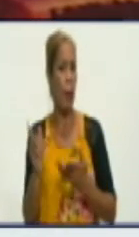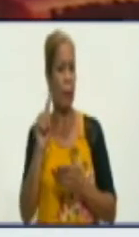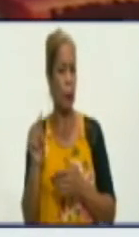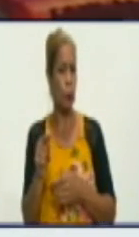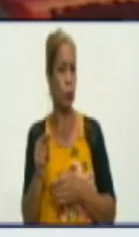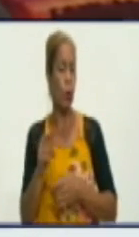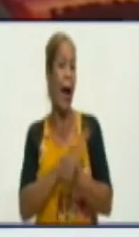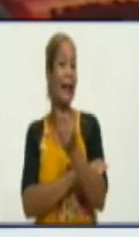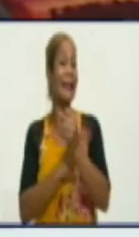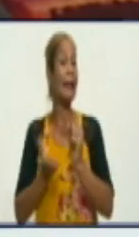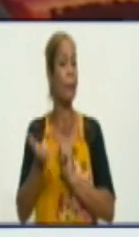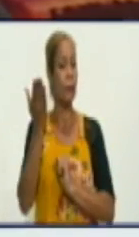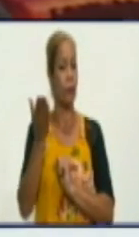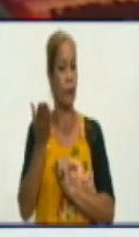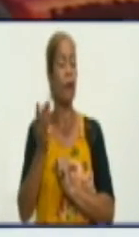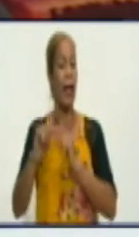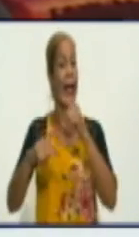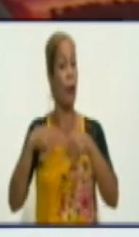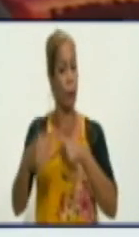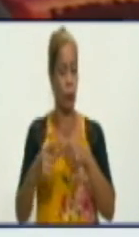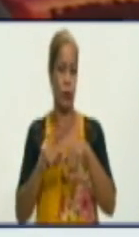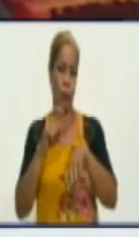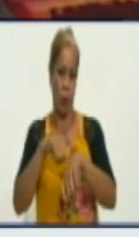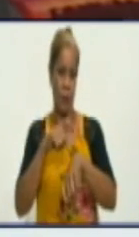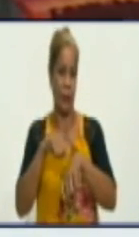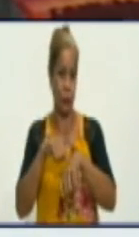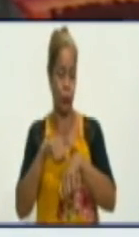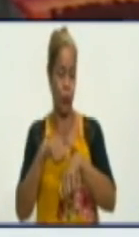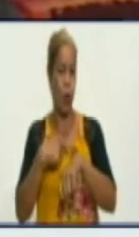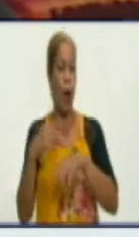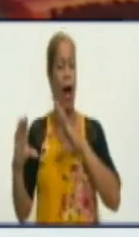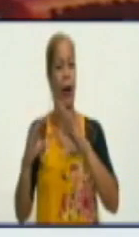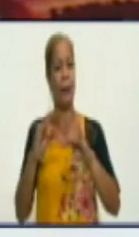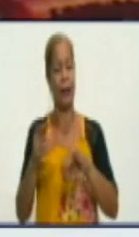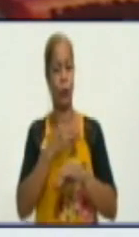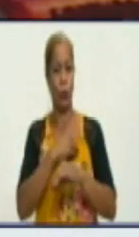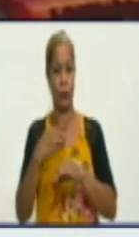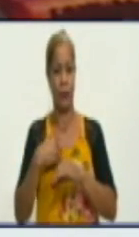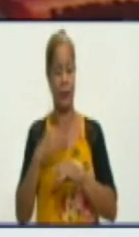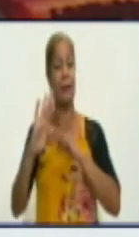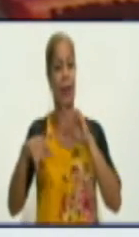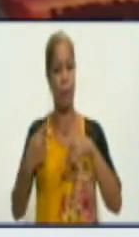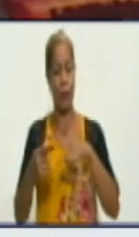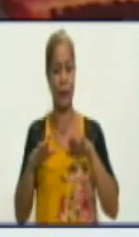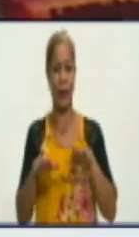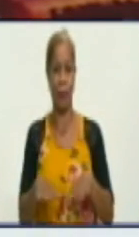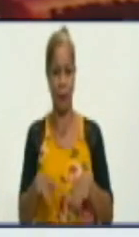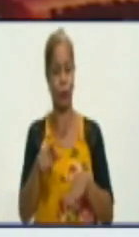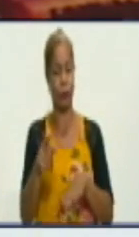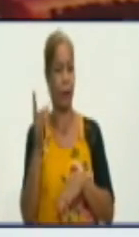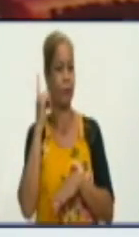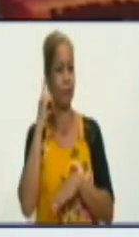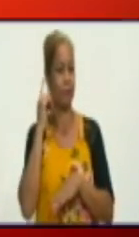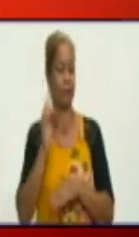estaremos conversando en los próximos minutos con mi próximo invitado, pero esto será después de la pausa. Usted mantenga la sintonía.